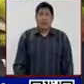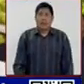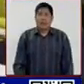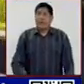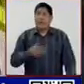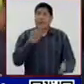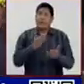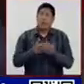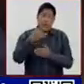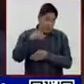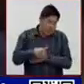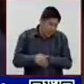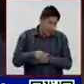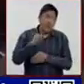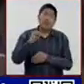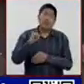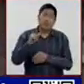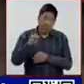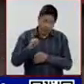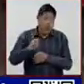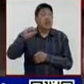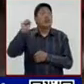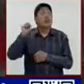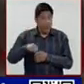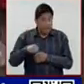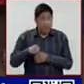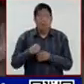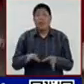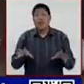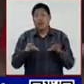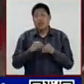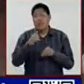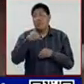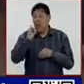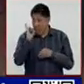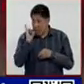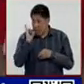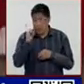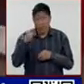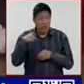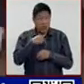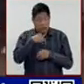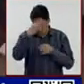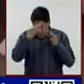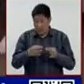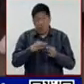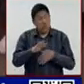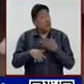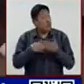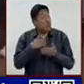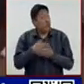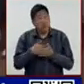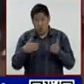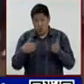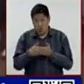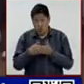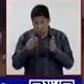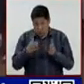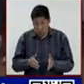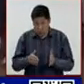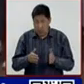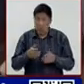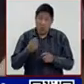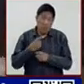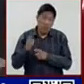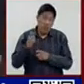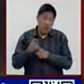Buenas noches, Miriam. Sí, efectivamente, nosotros hemos tenido una reunión el día de ayer donde hemos determinado que todos los vecinos que han sido afectados en sus